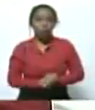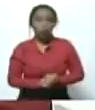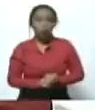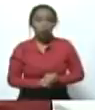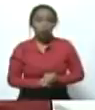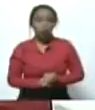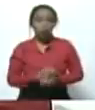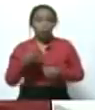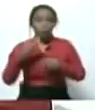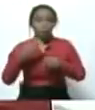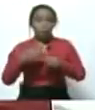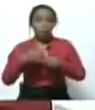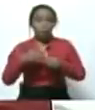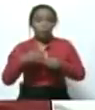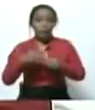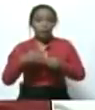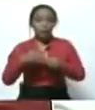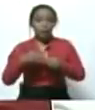Petrocaribe.